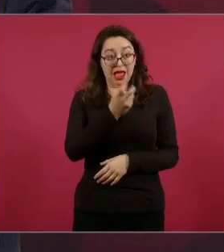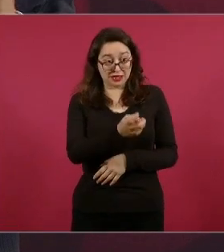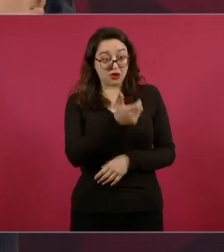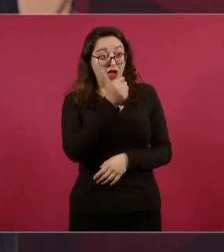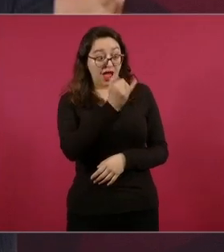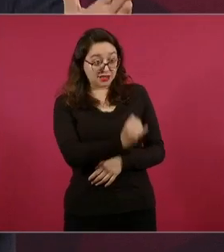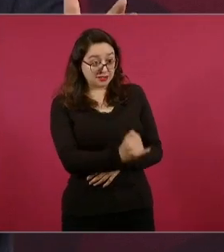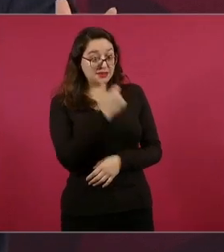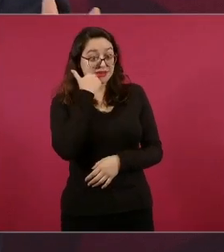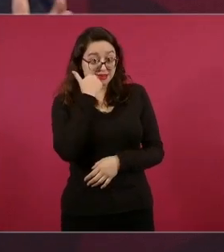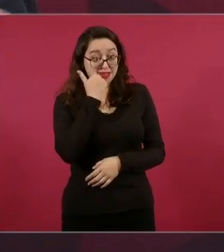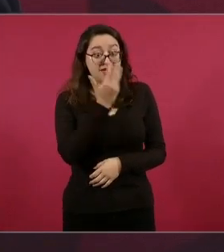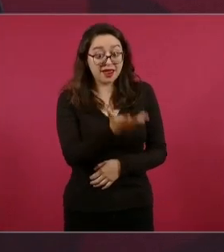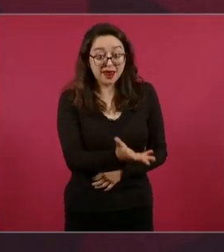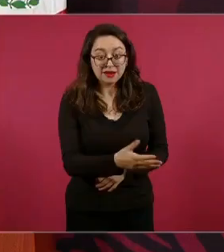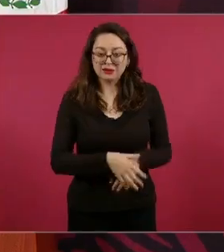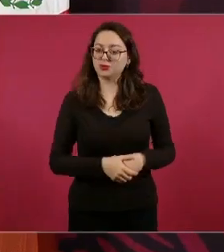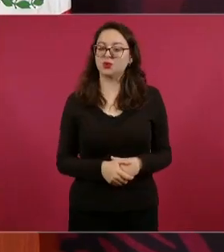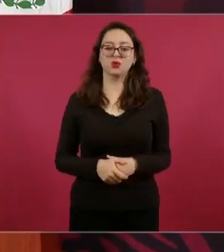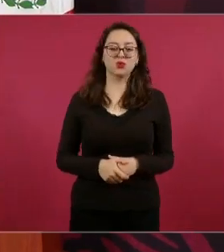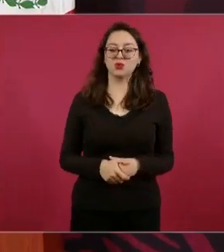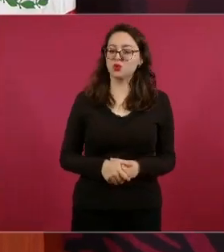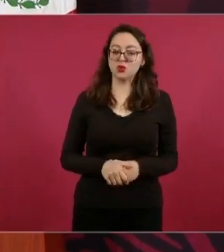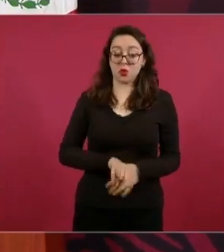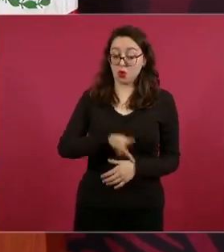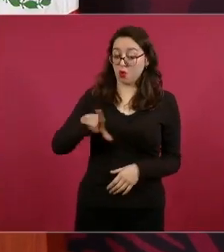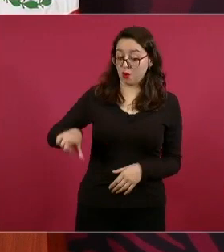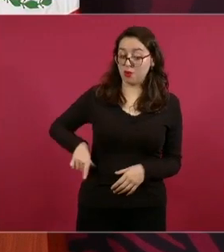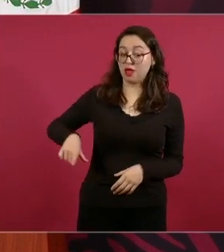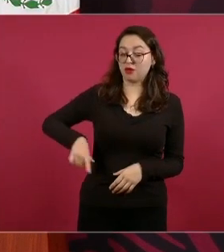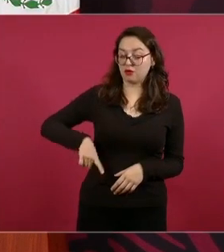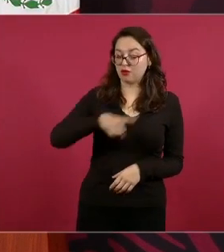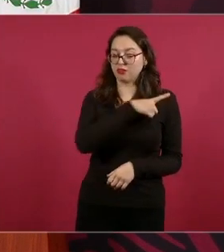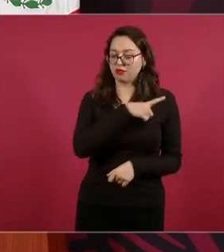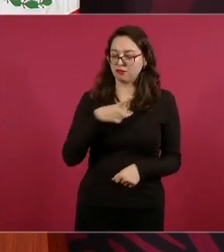Entonces, tiene que haber un Estado que